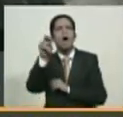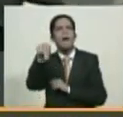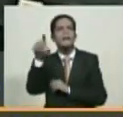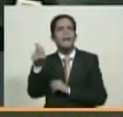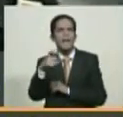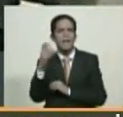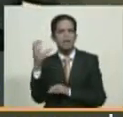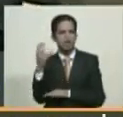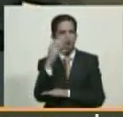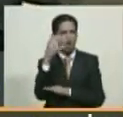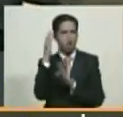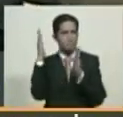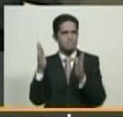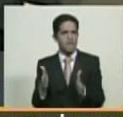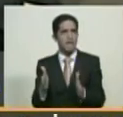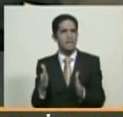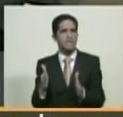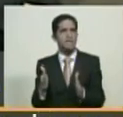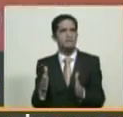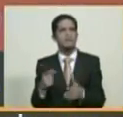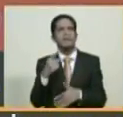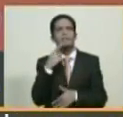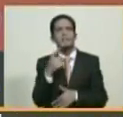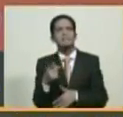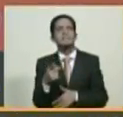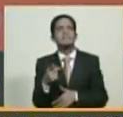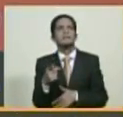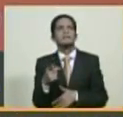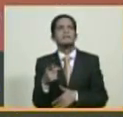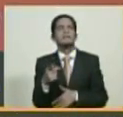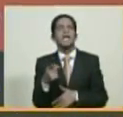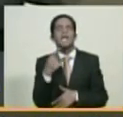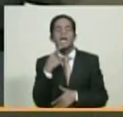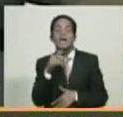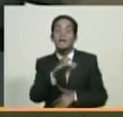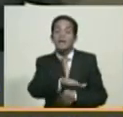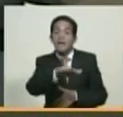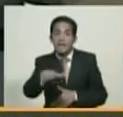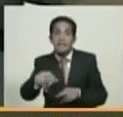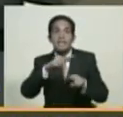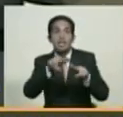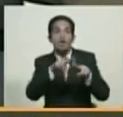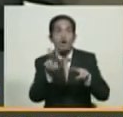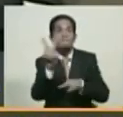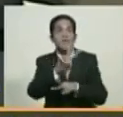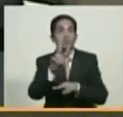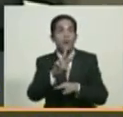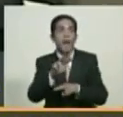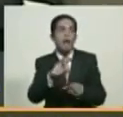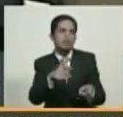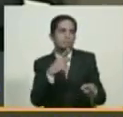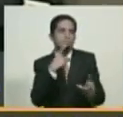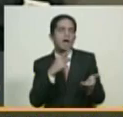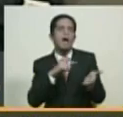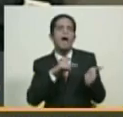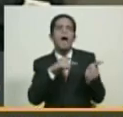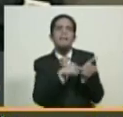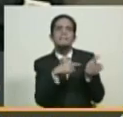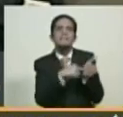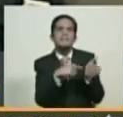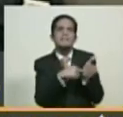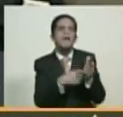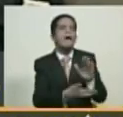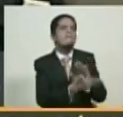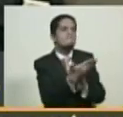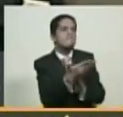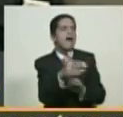colombiana, Terre de Homes, que dice que están usando a niños venezolanos para alquilarlos, para que mendiguen en las calles,